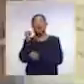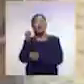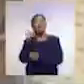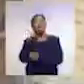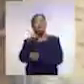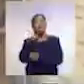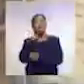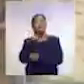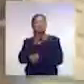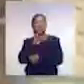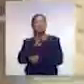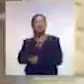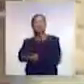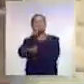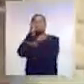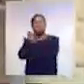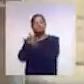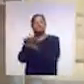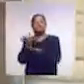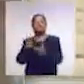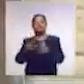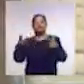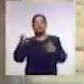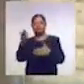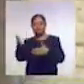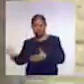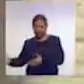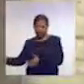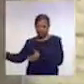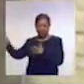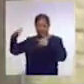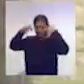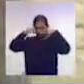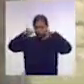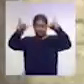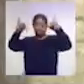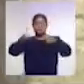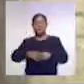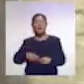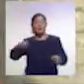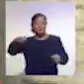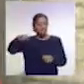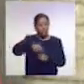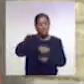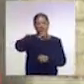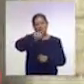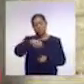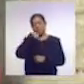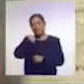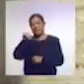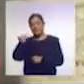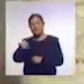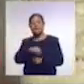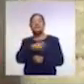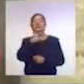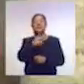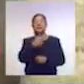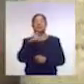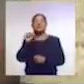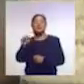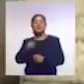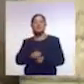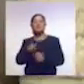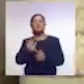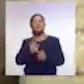pueda asistir a la gran corrida mixta con los matadores de toros, José María Macías y Gerardo Sánchez, que